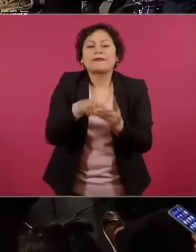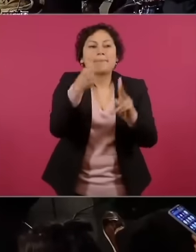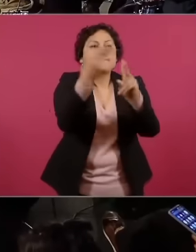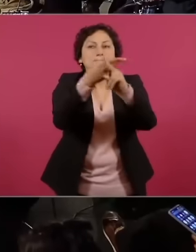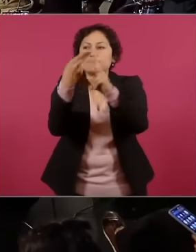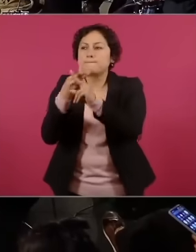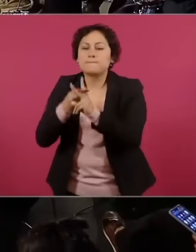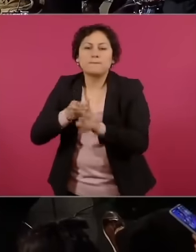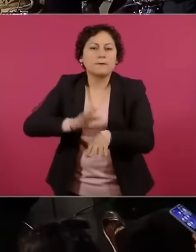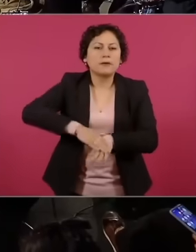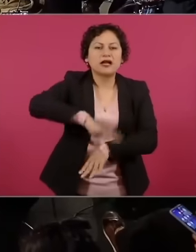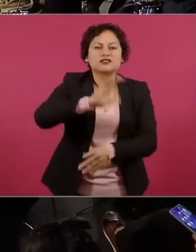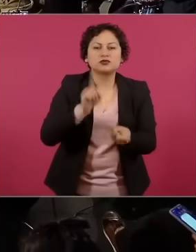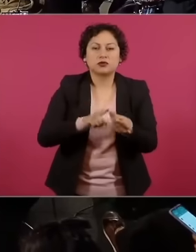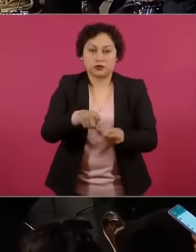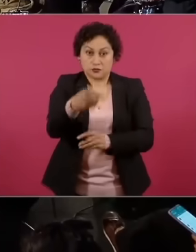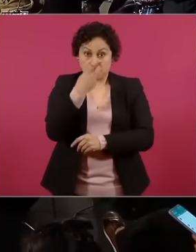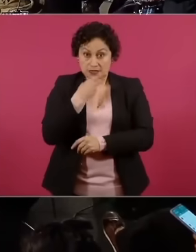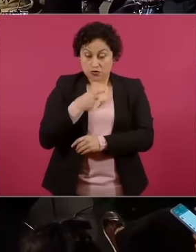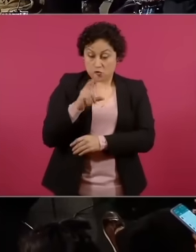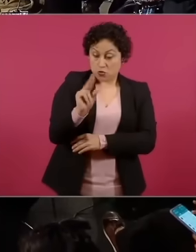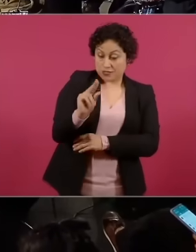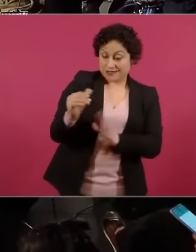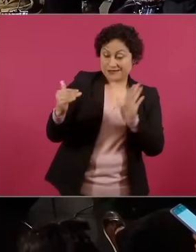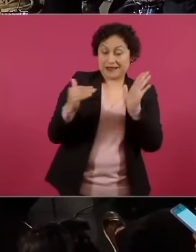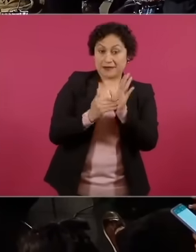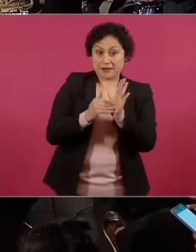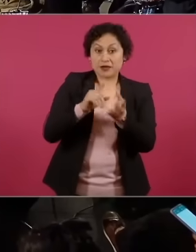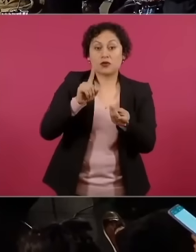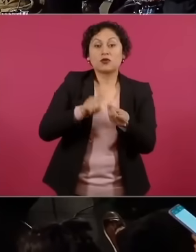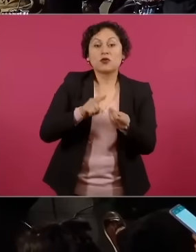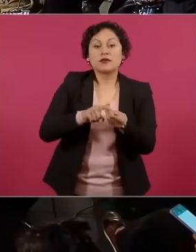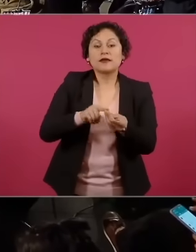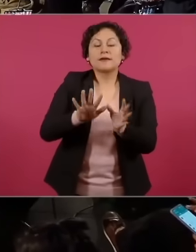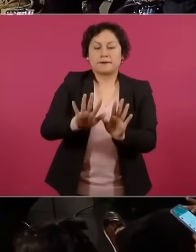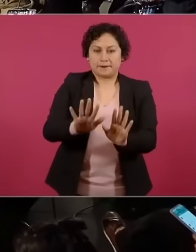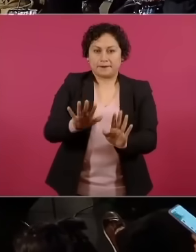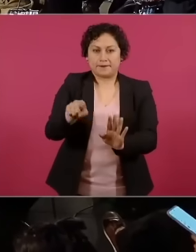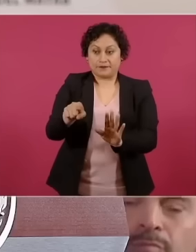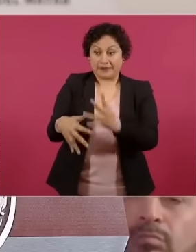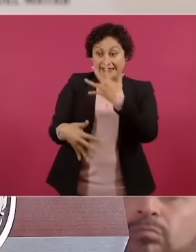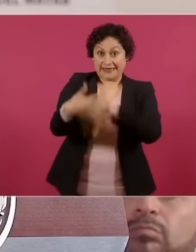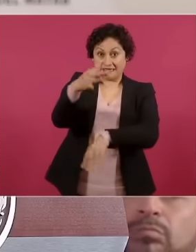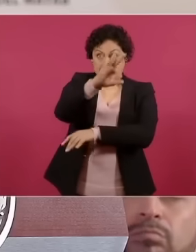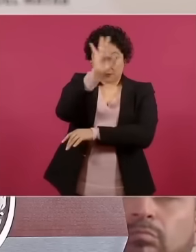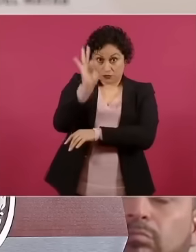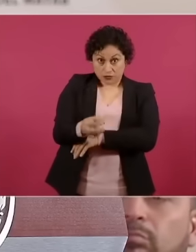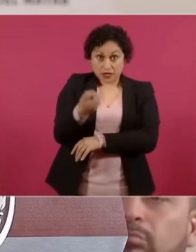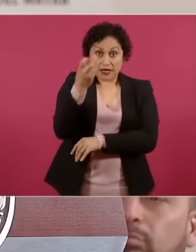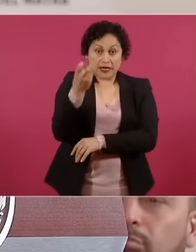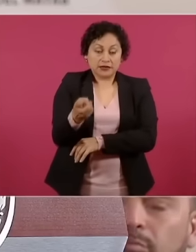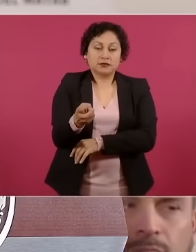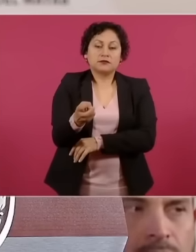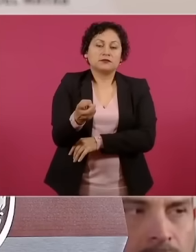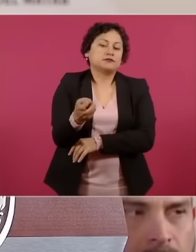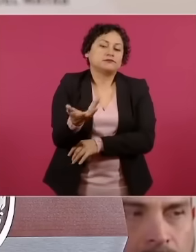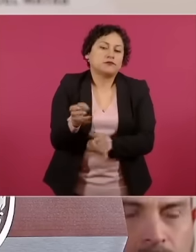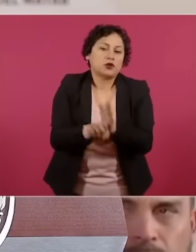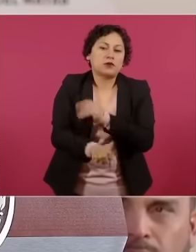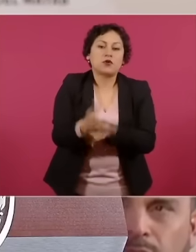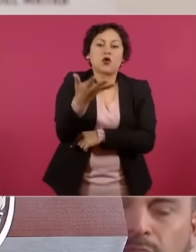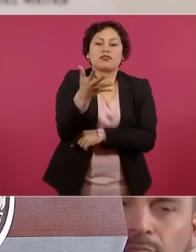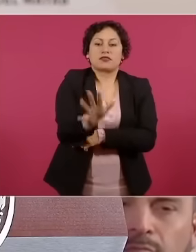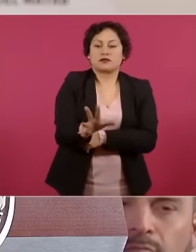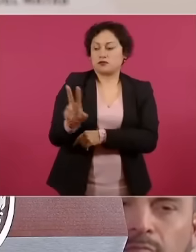De los 80 que mencionas, hasta el 15% de esos 80, es decir, 10 de